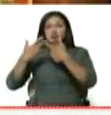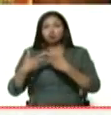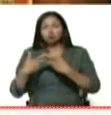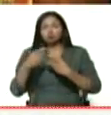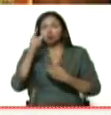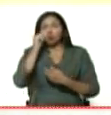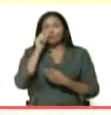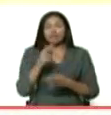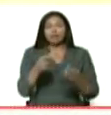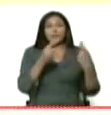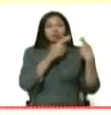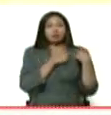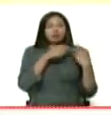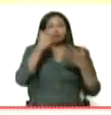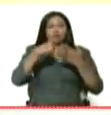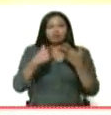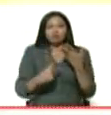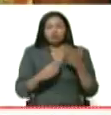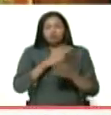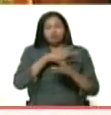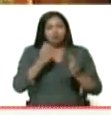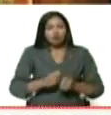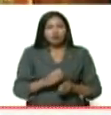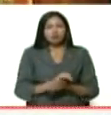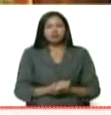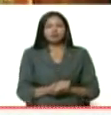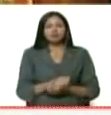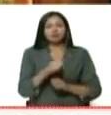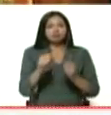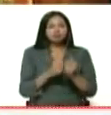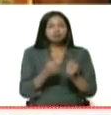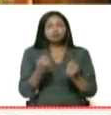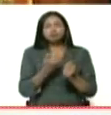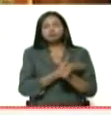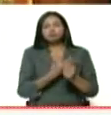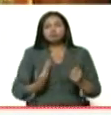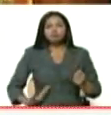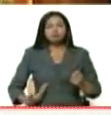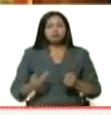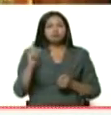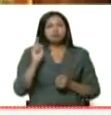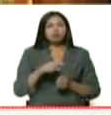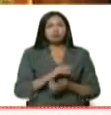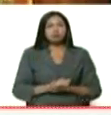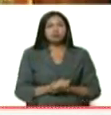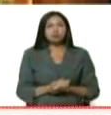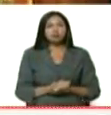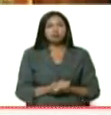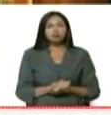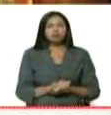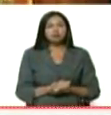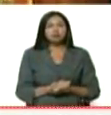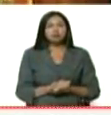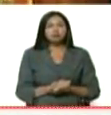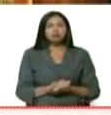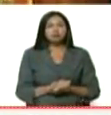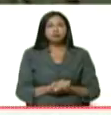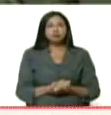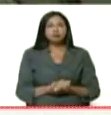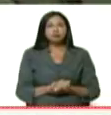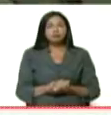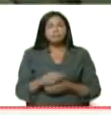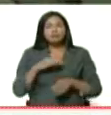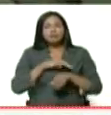grandes responsabilidades en esto, vicepresidente de Economía, Tarek El Aissami, el ministro